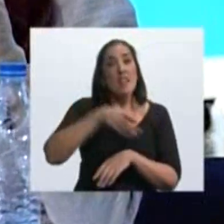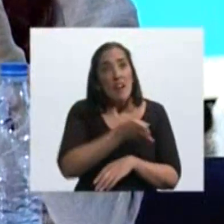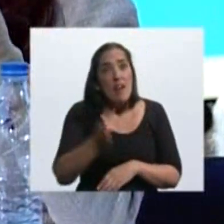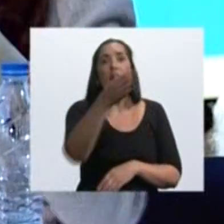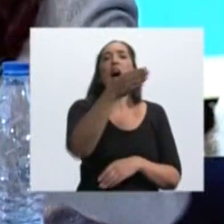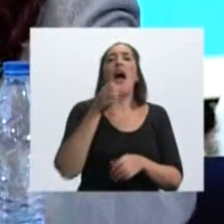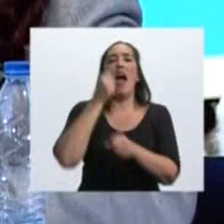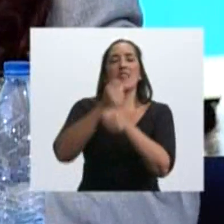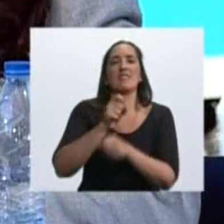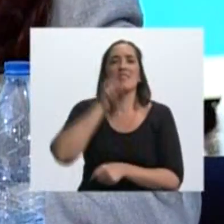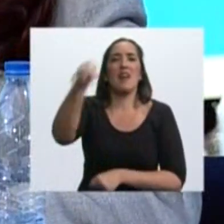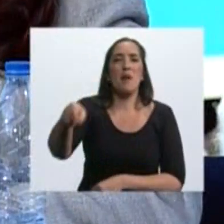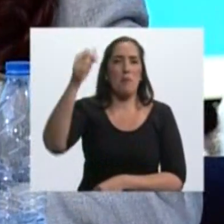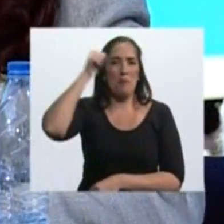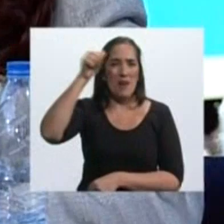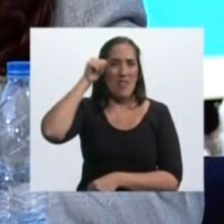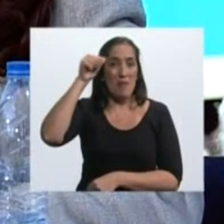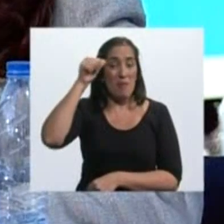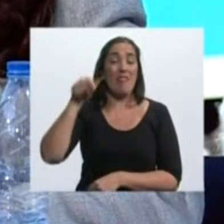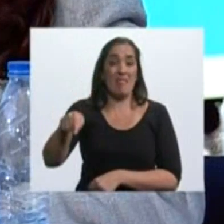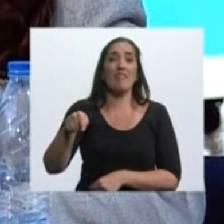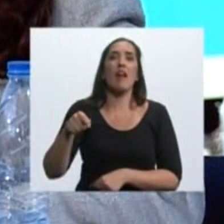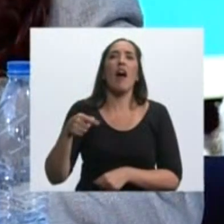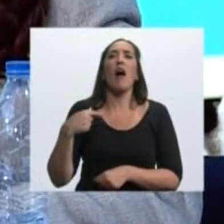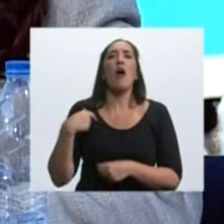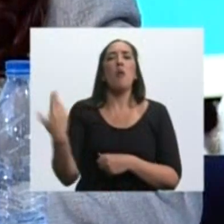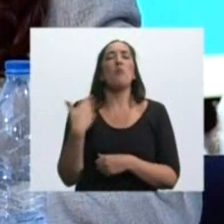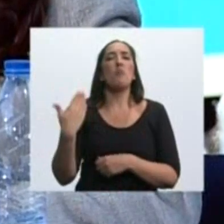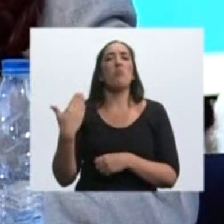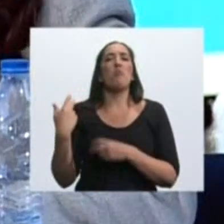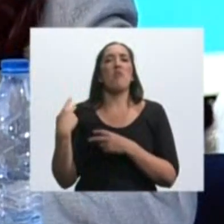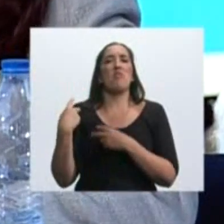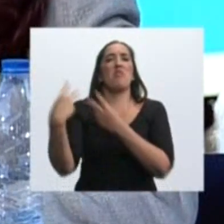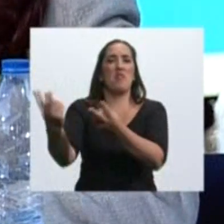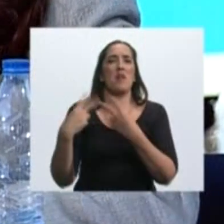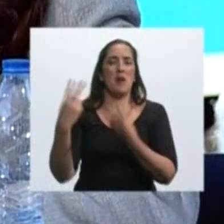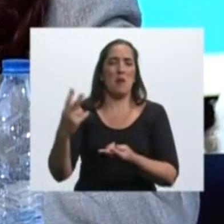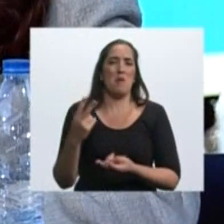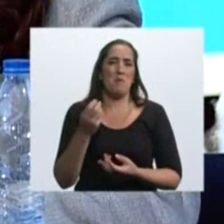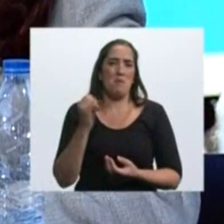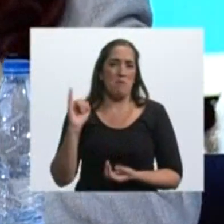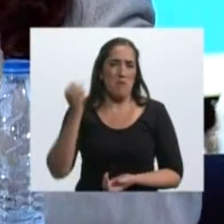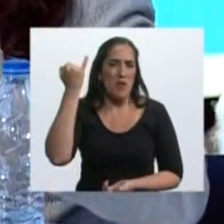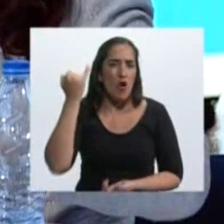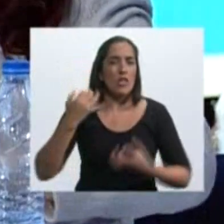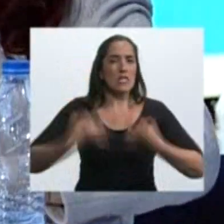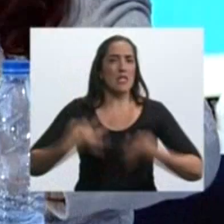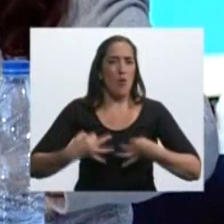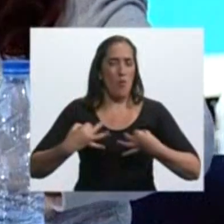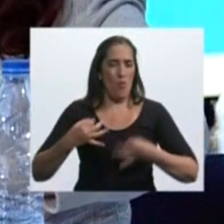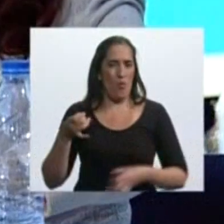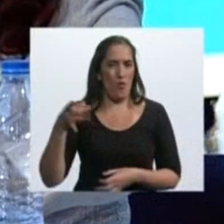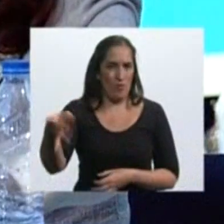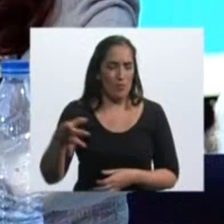Ferroautomotor, que le va a permitir a todos transportarse de manera mucho más eficaz, mucho más segura.